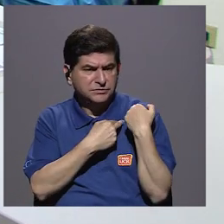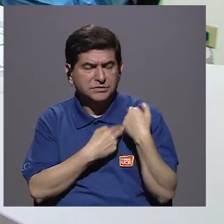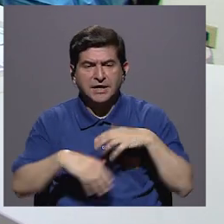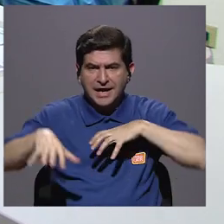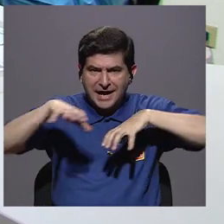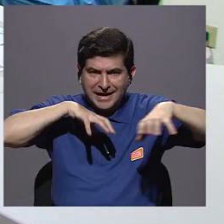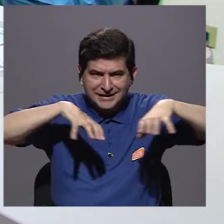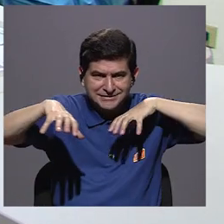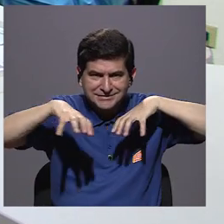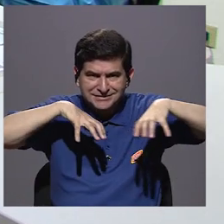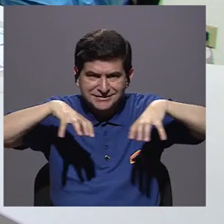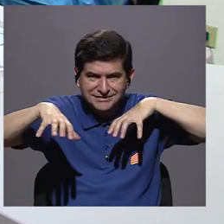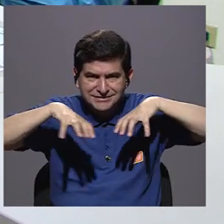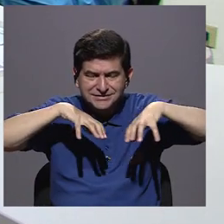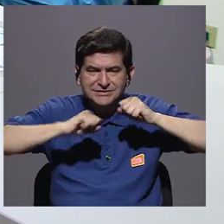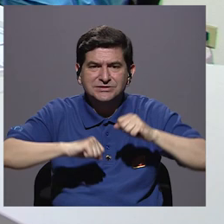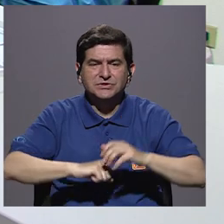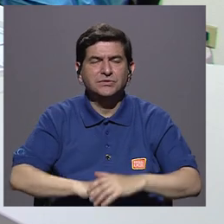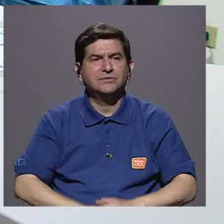responsabilizarnos por las acciones